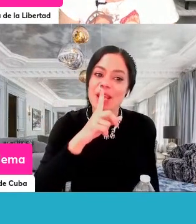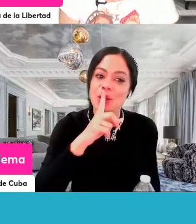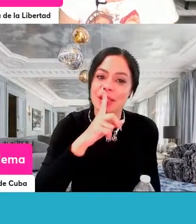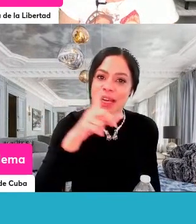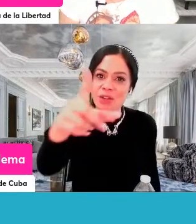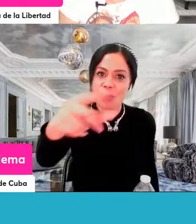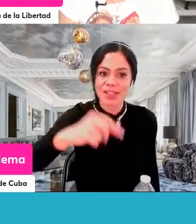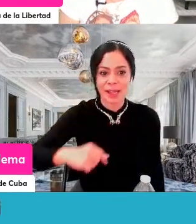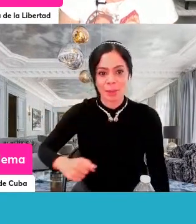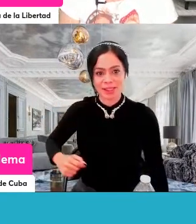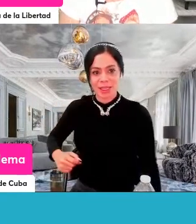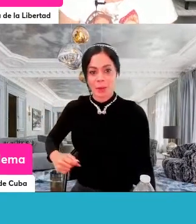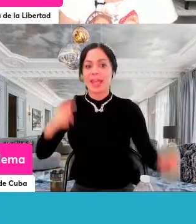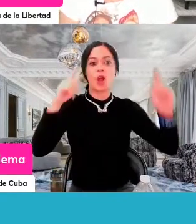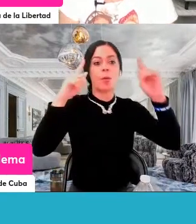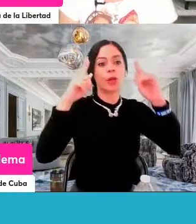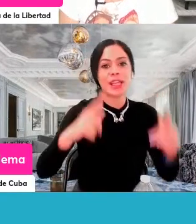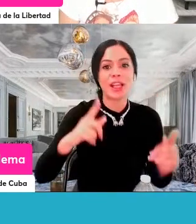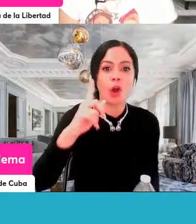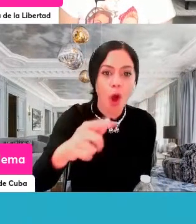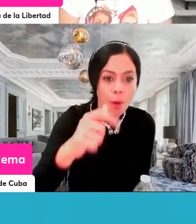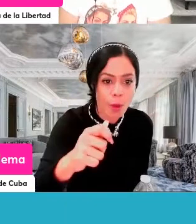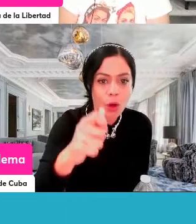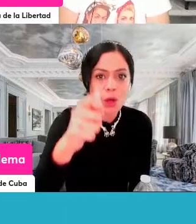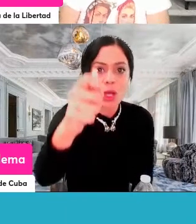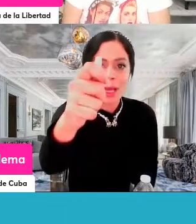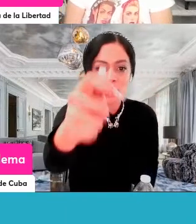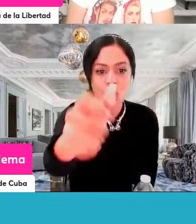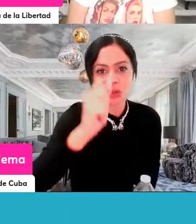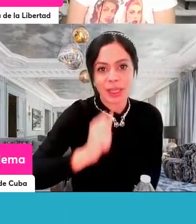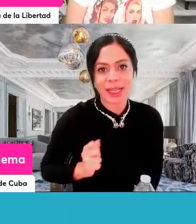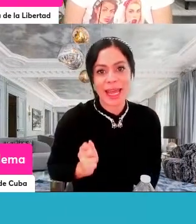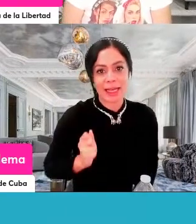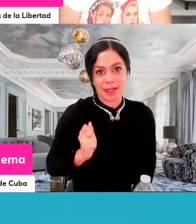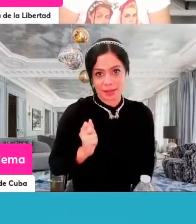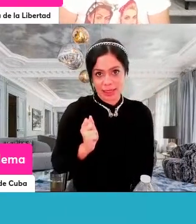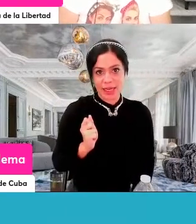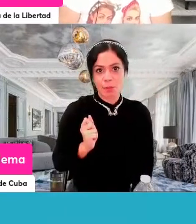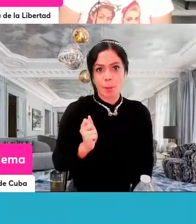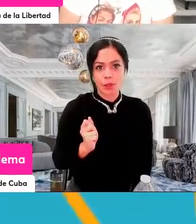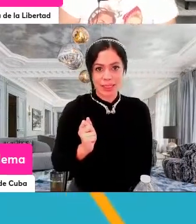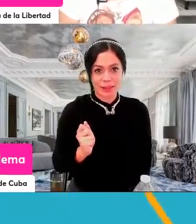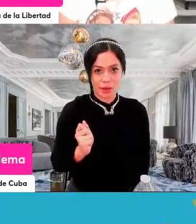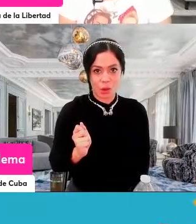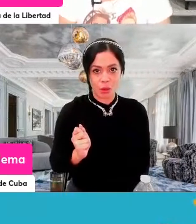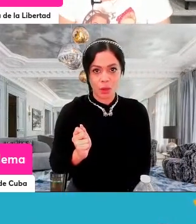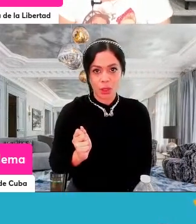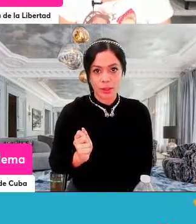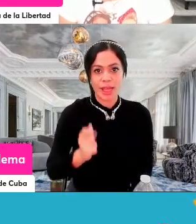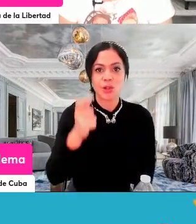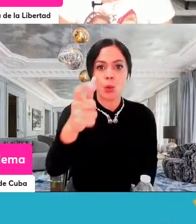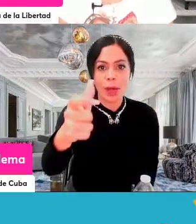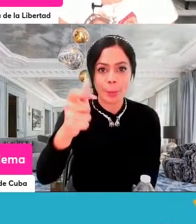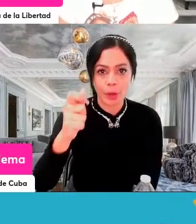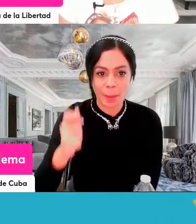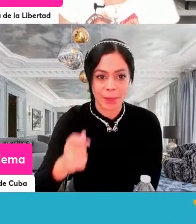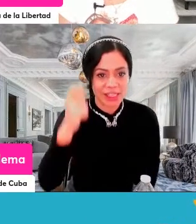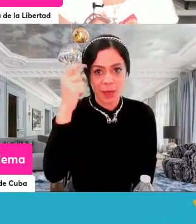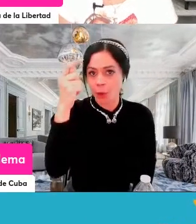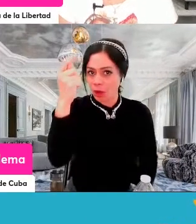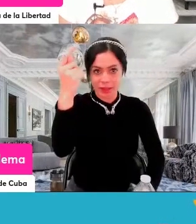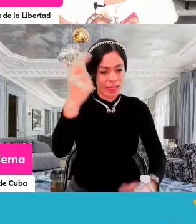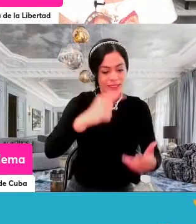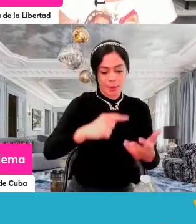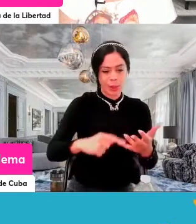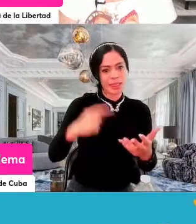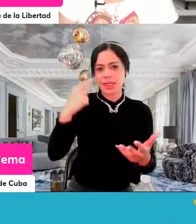ni para sostener a sus fuerzas represivas, y como no tienen cómo sostener el clientelismo político de su cuerpo